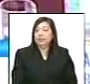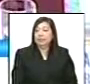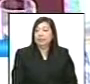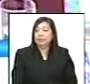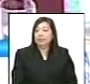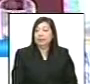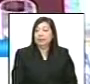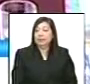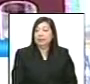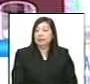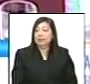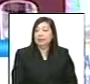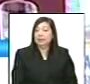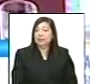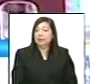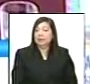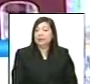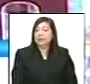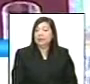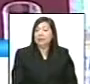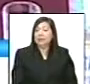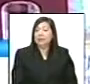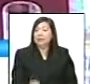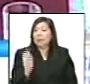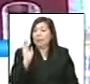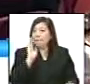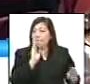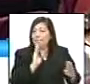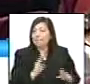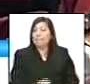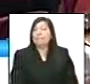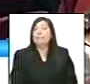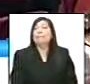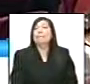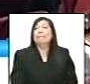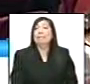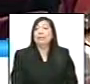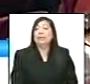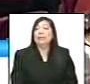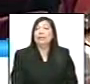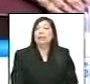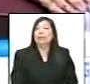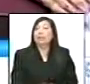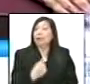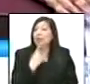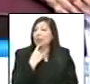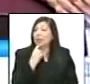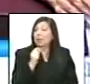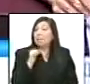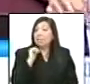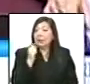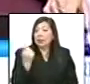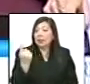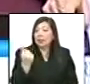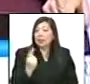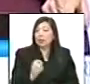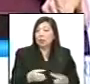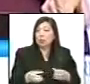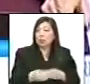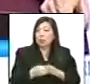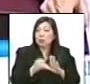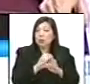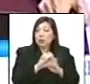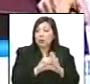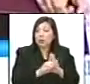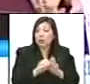congresista Arana. Presidenta, una preocupación porque entiendo que usted había decidido citar mañana a la Comisión de Constitución